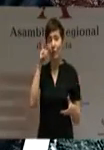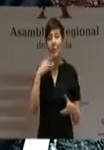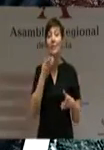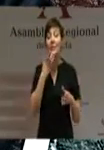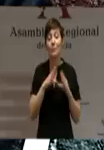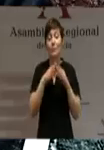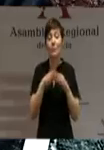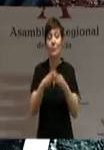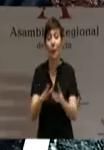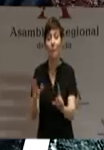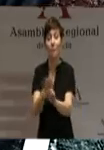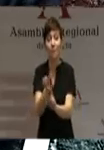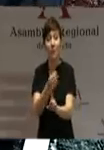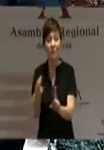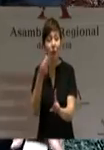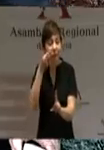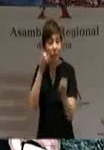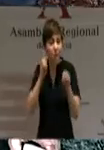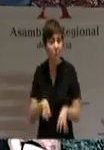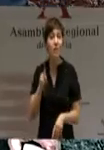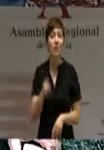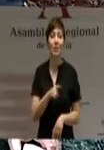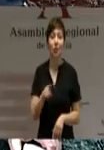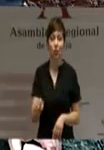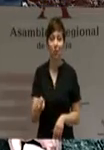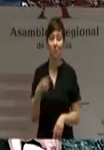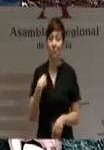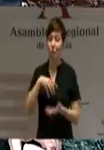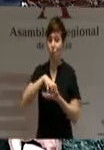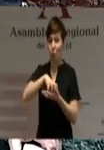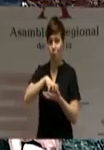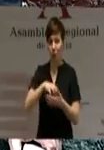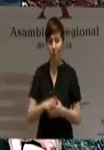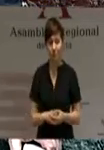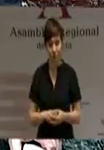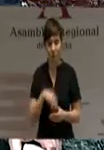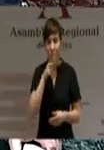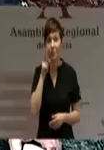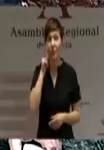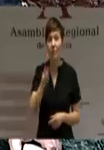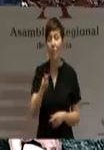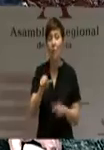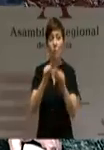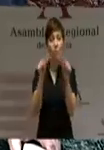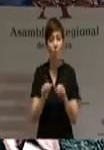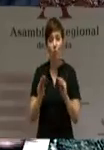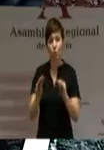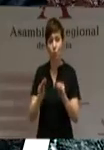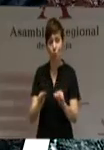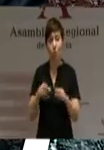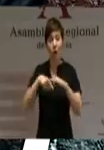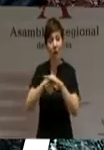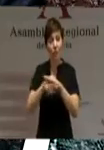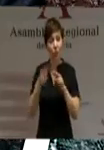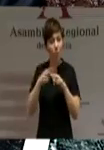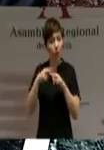que se han celebrado en torno a su figura más bien parecen las pompas fúnebres de un modelo fracasado.